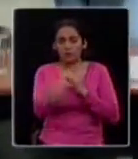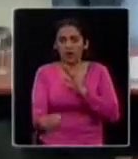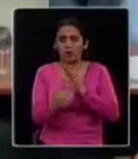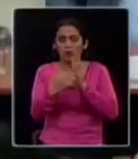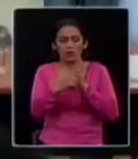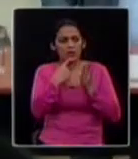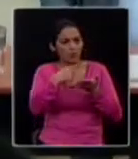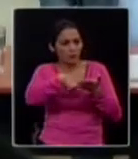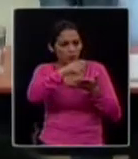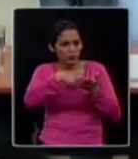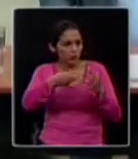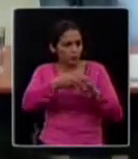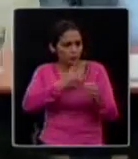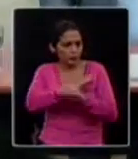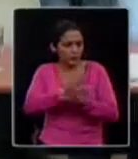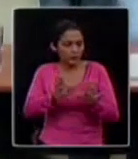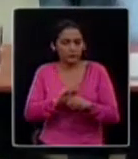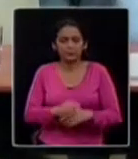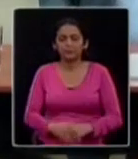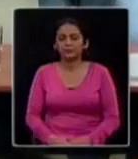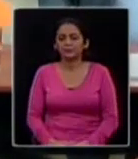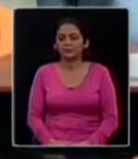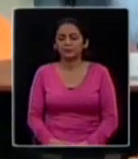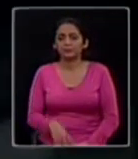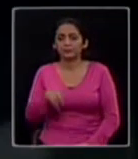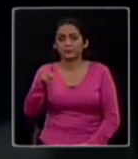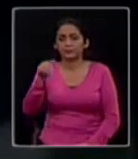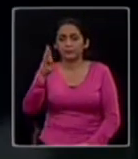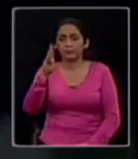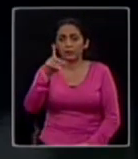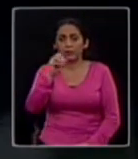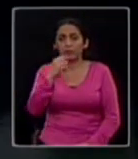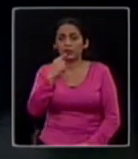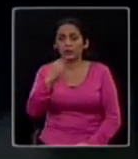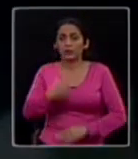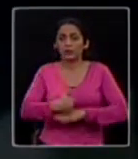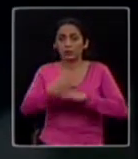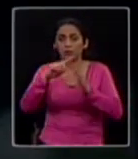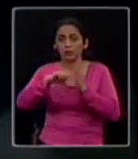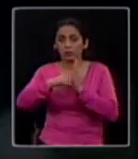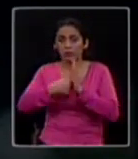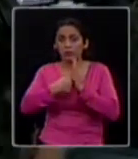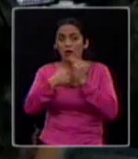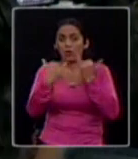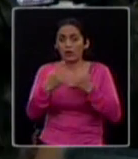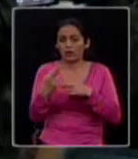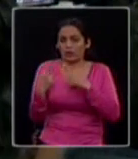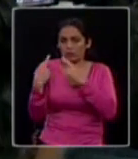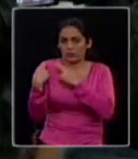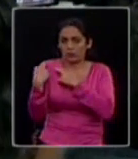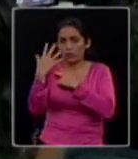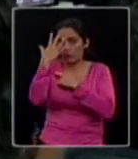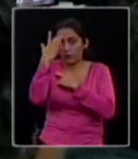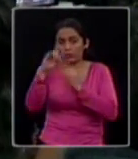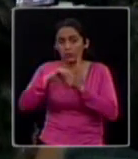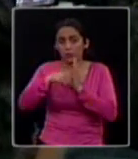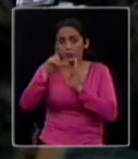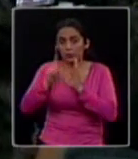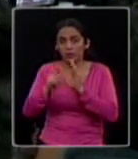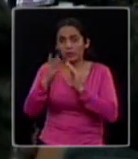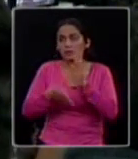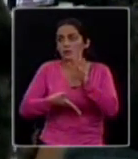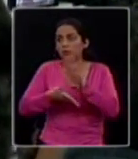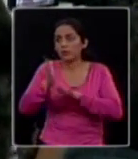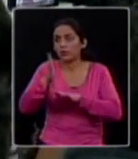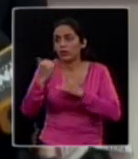Pablo Celi asegura que él está al frente de la Contraloría General del Estado como Contralor subrogante, negando que exista una pugna,